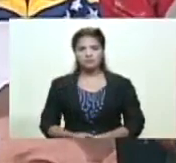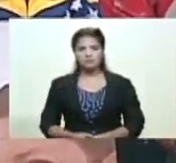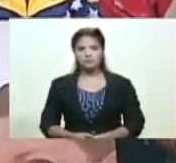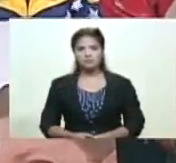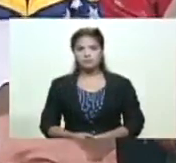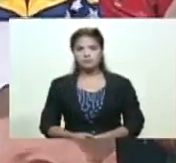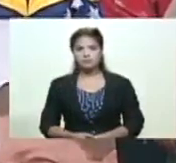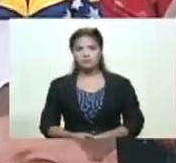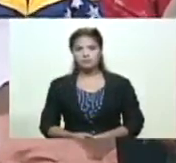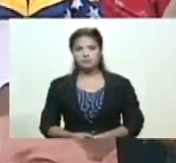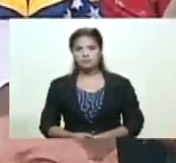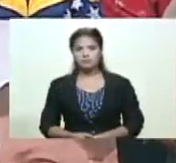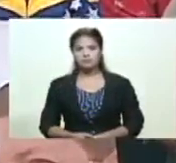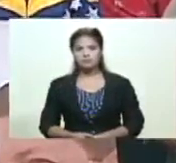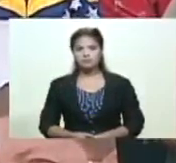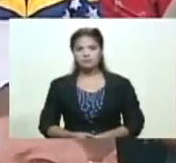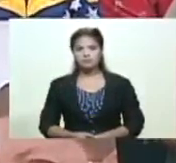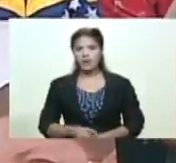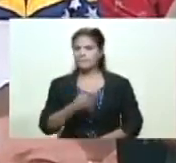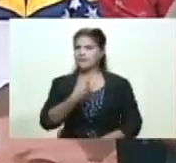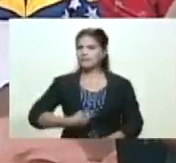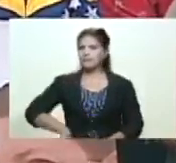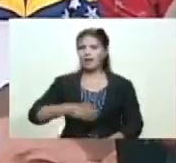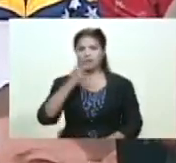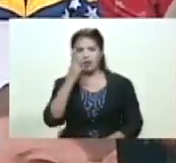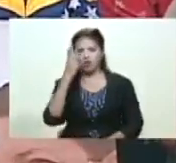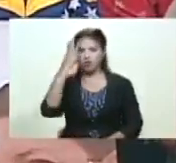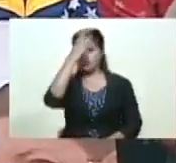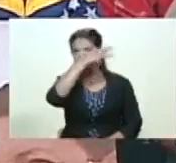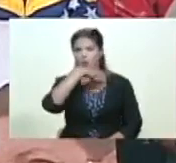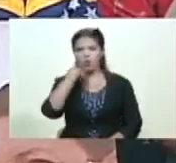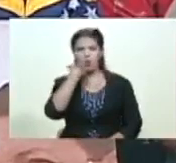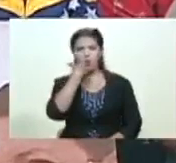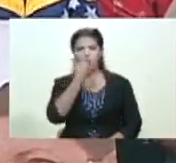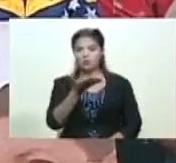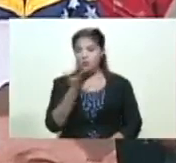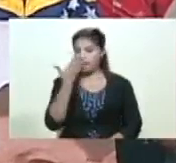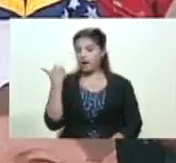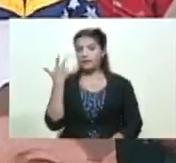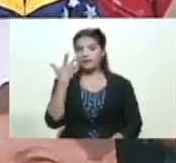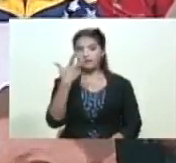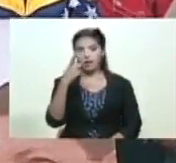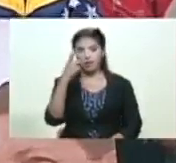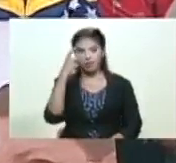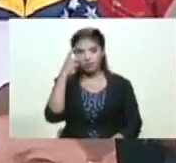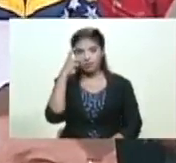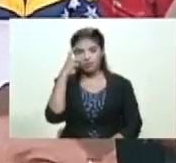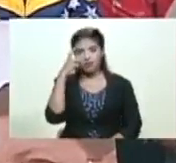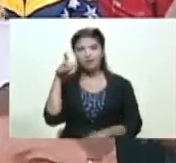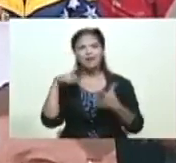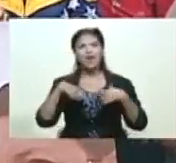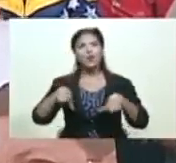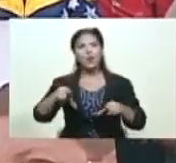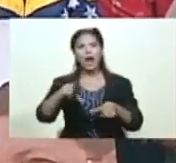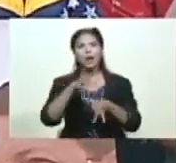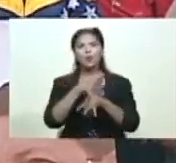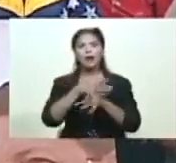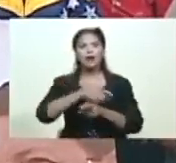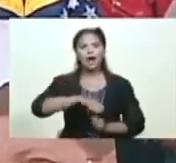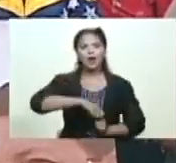del presidente Donald Trump hace 3 días en su campo de golf?